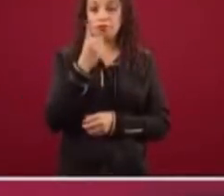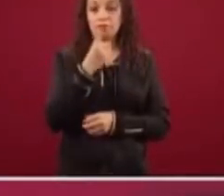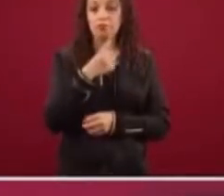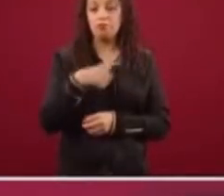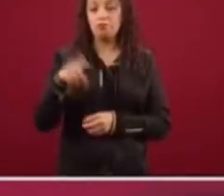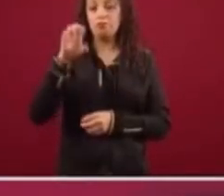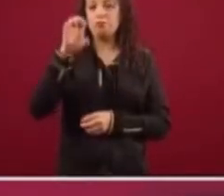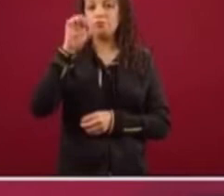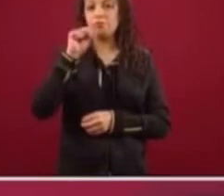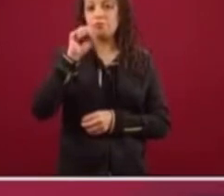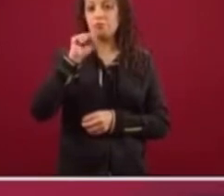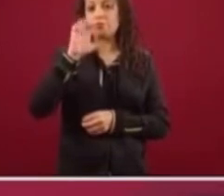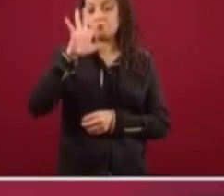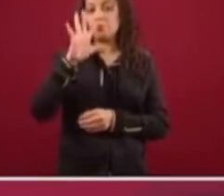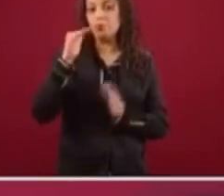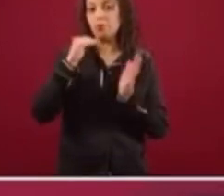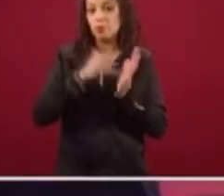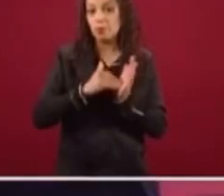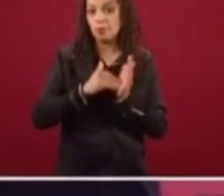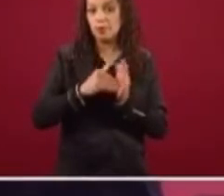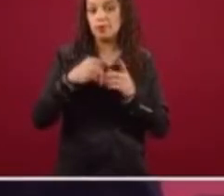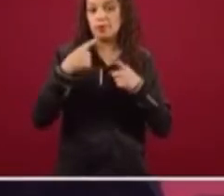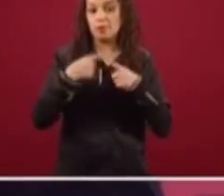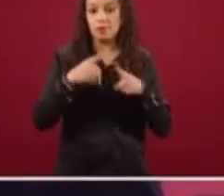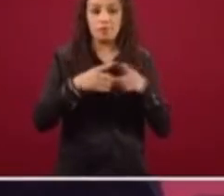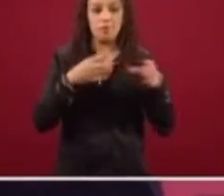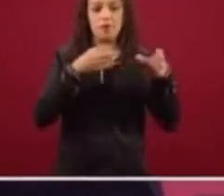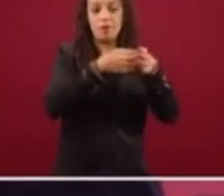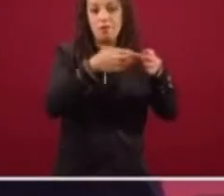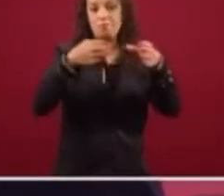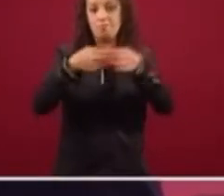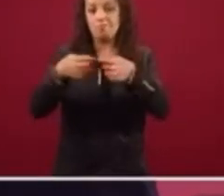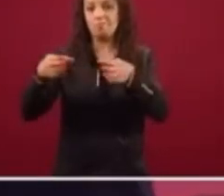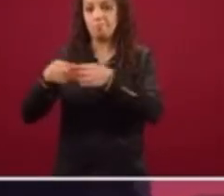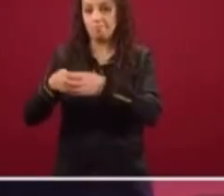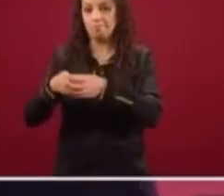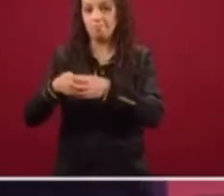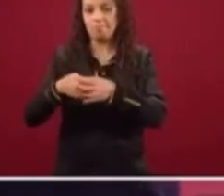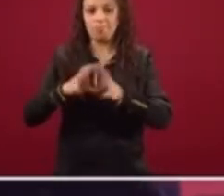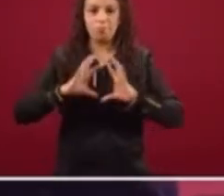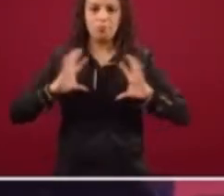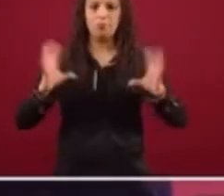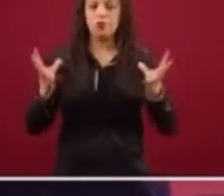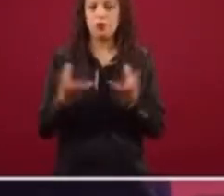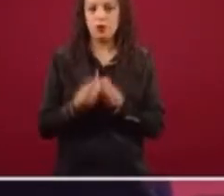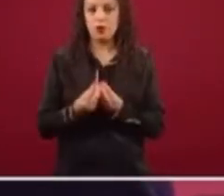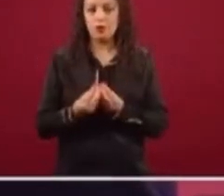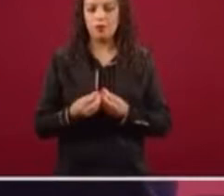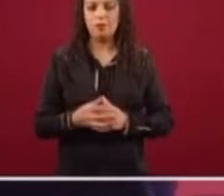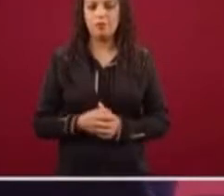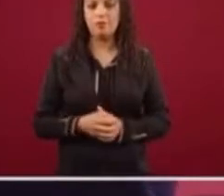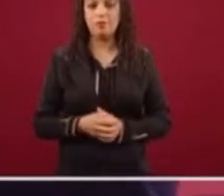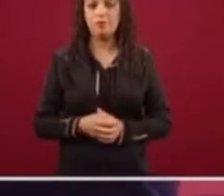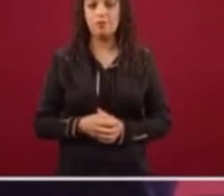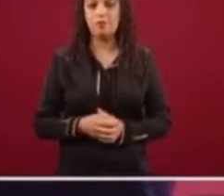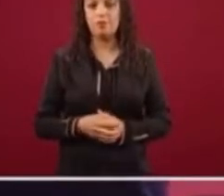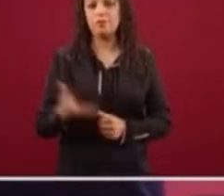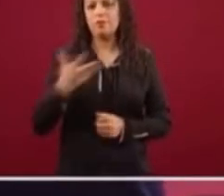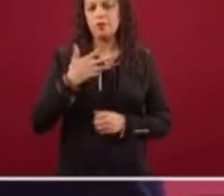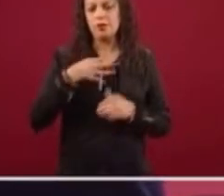165 mil comunidades de en general muchas muchas son de menos de